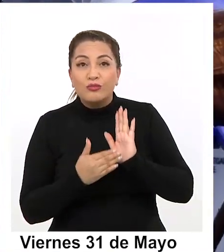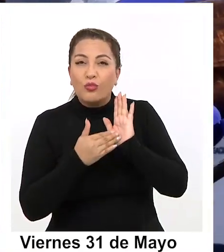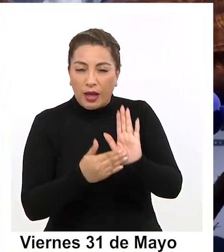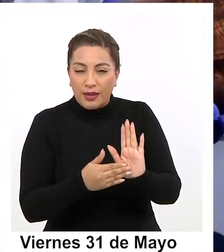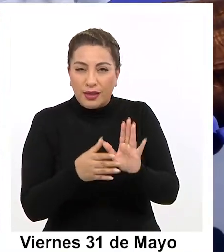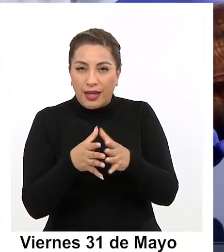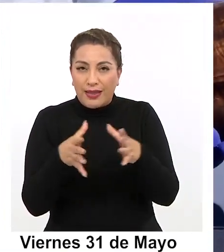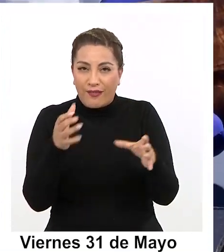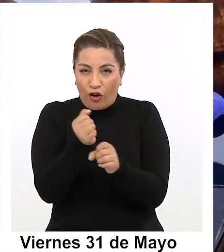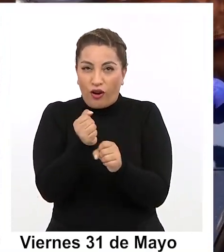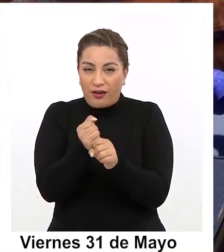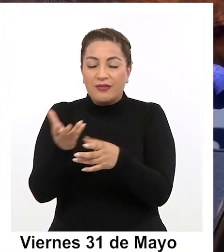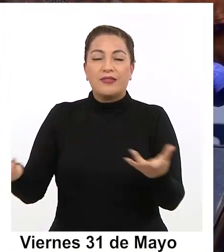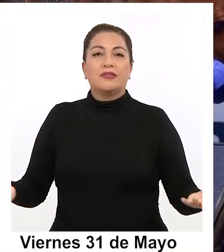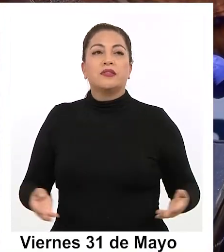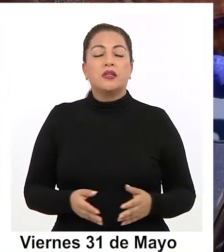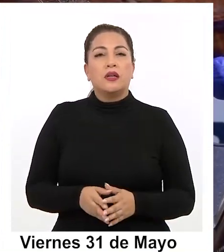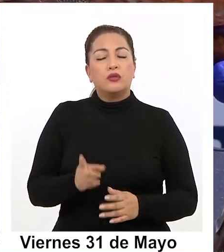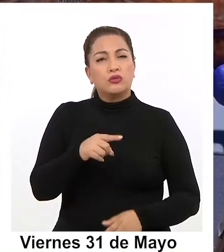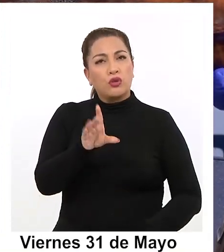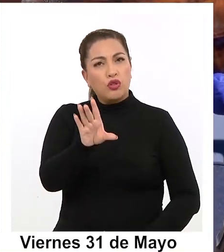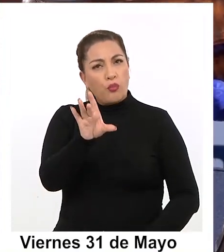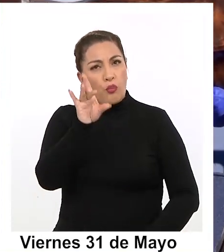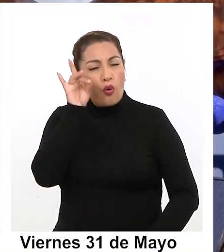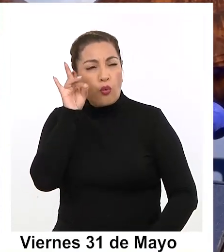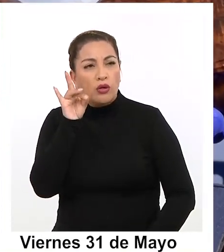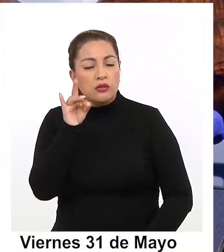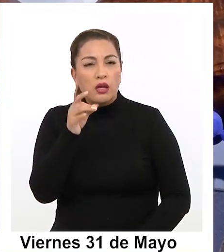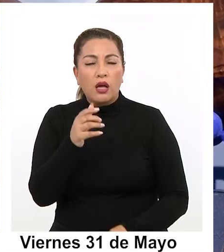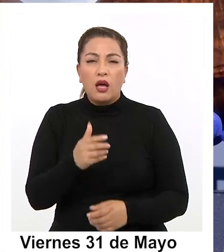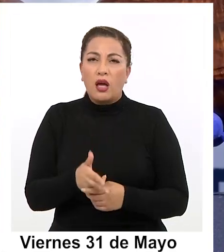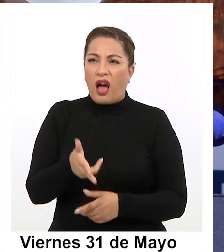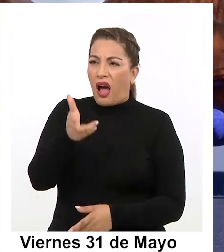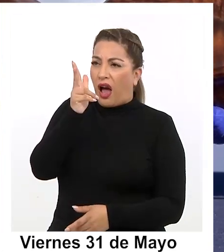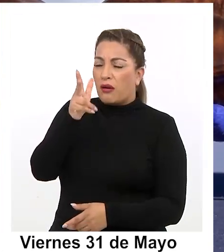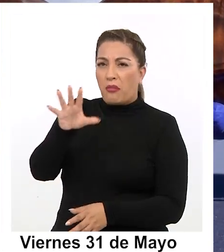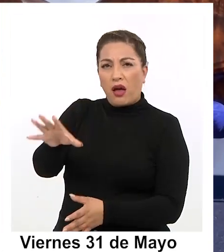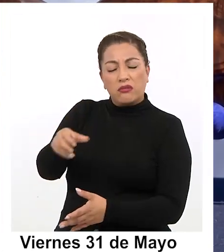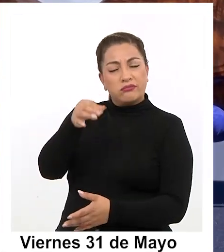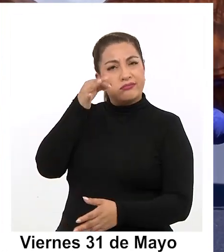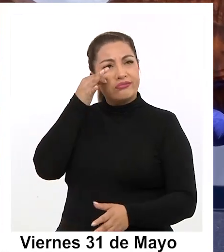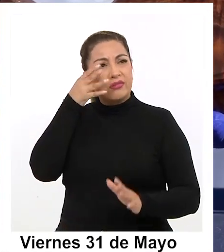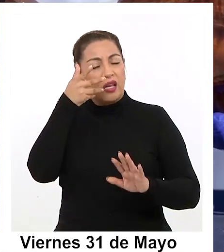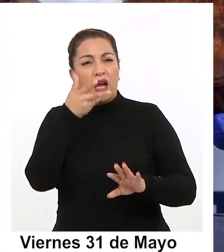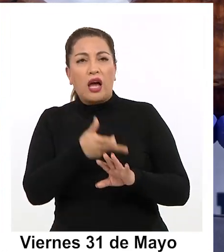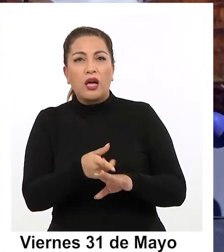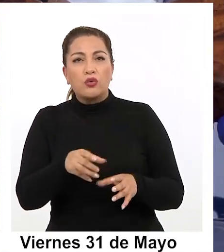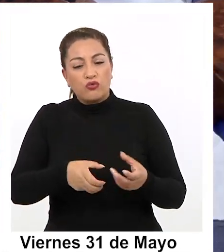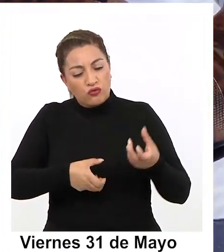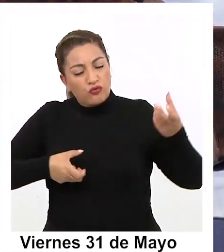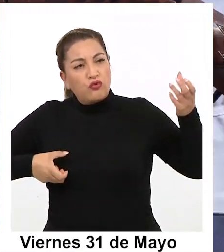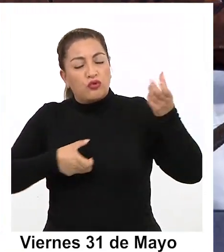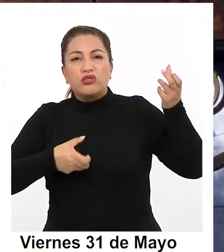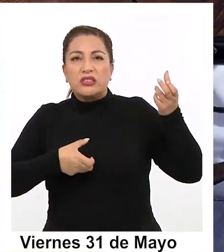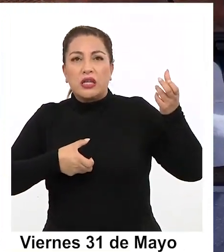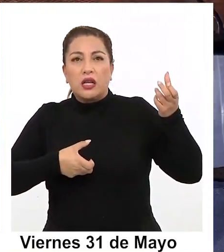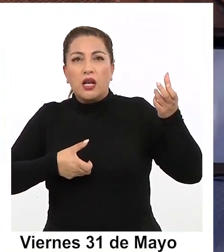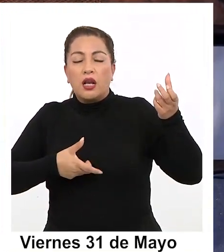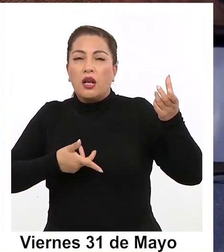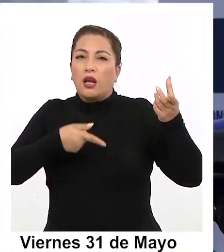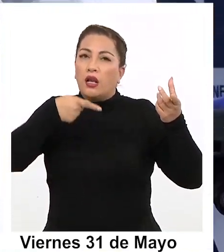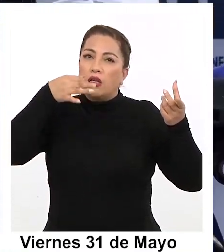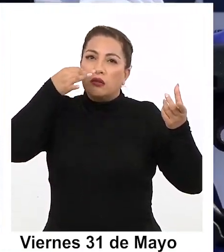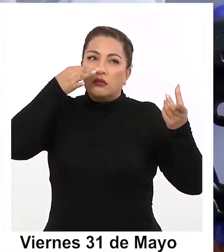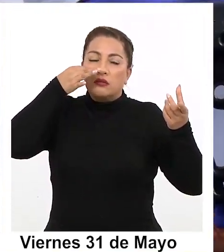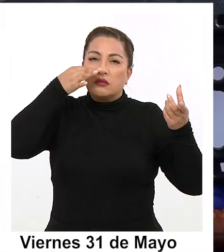atrás llama la atención que entre las armas de fuego incautadas está un fusil de precisión